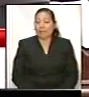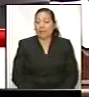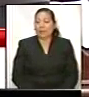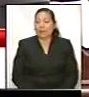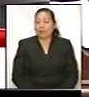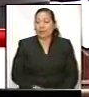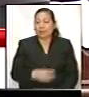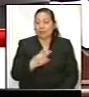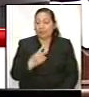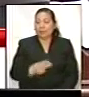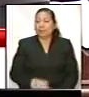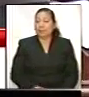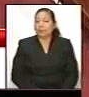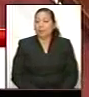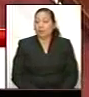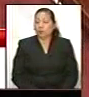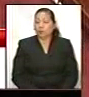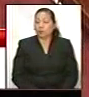Javier Velázquez Quesquén.